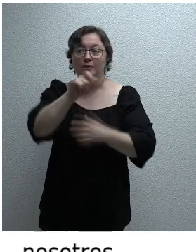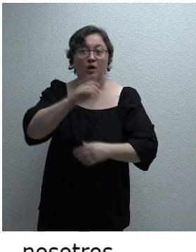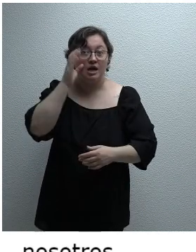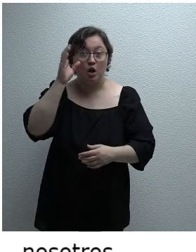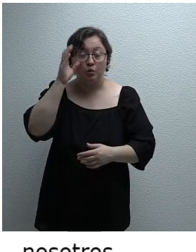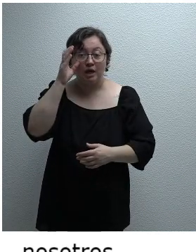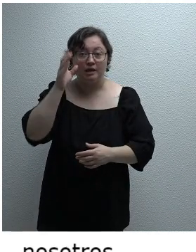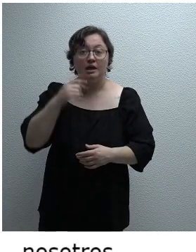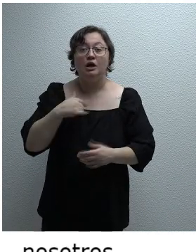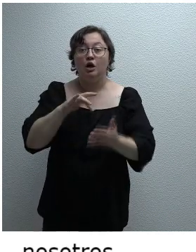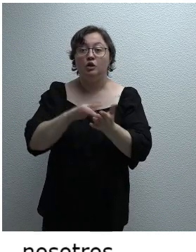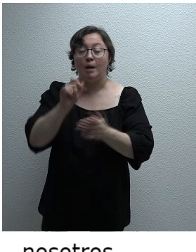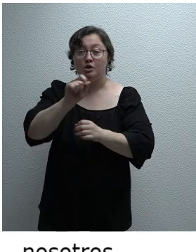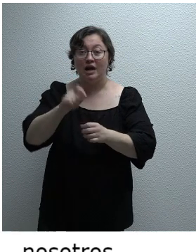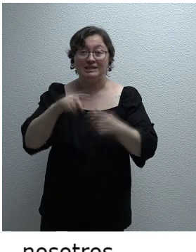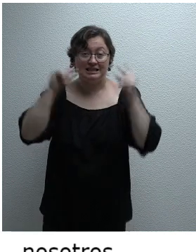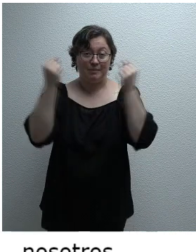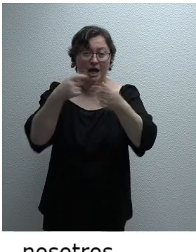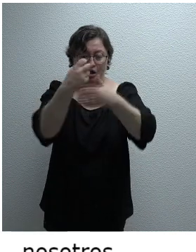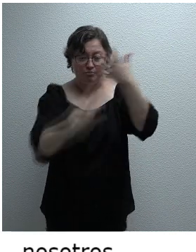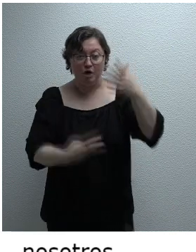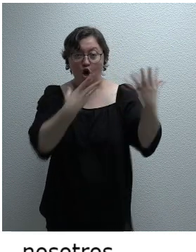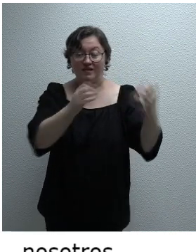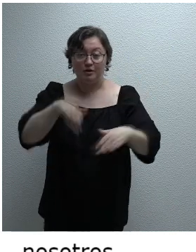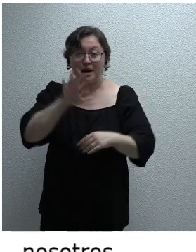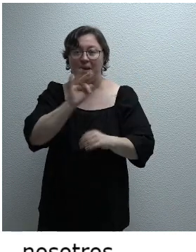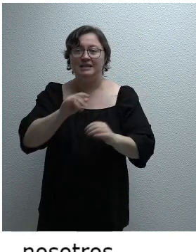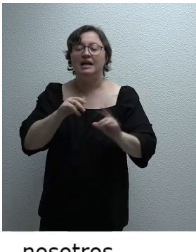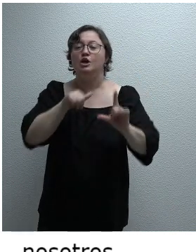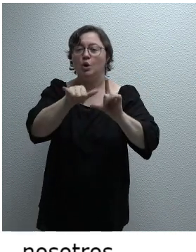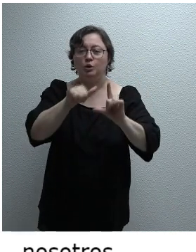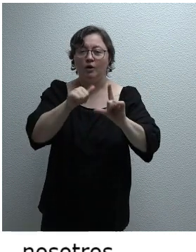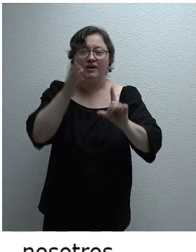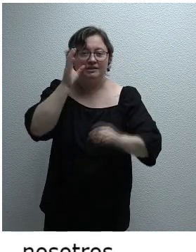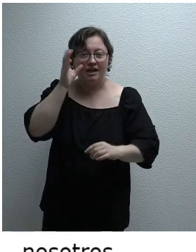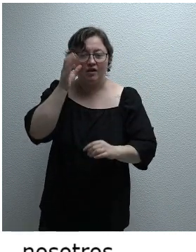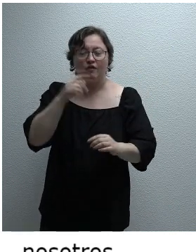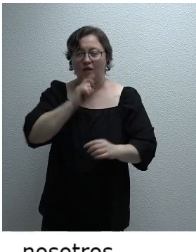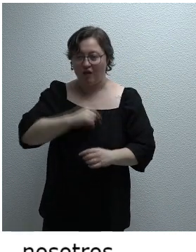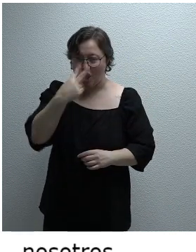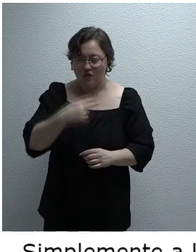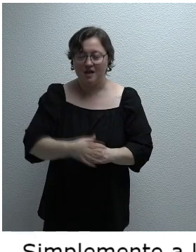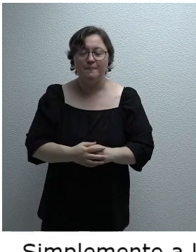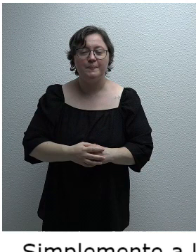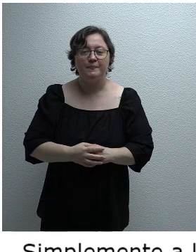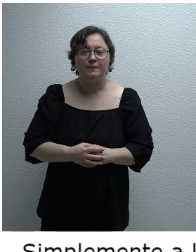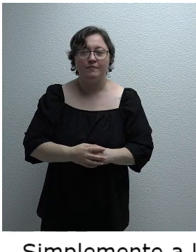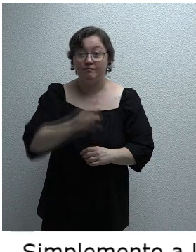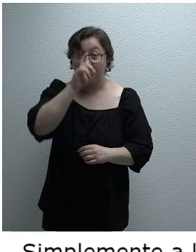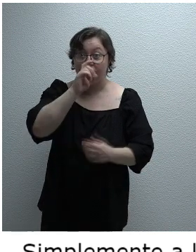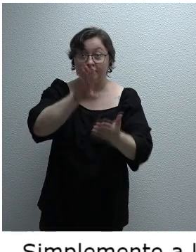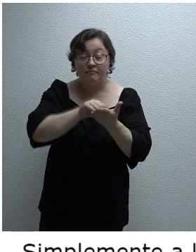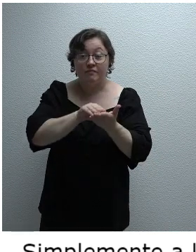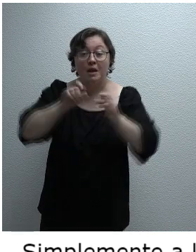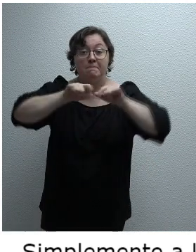más de 900 apuntados al seminario y los que nos siguen por el canal de YouTube de la Fundación 11, tener en cuenta que